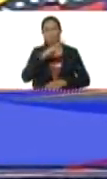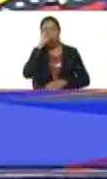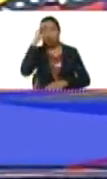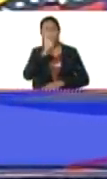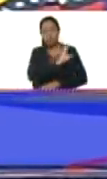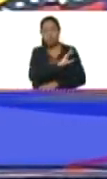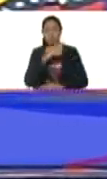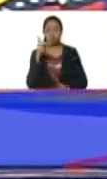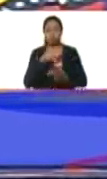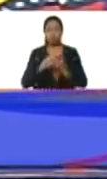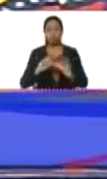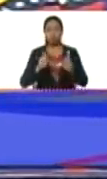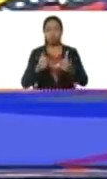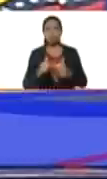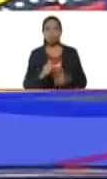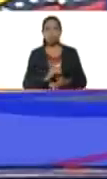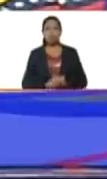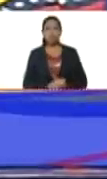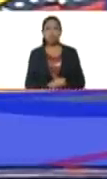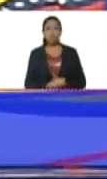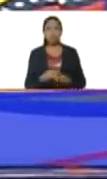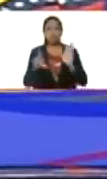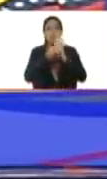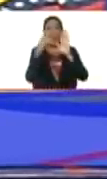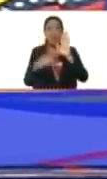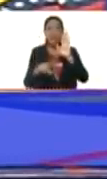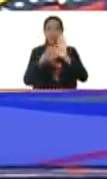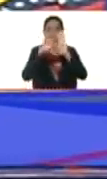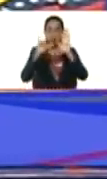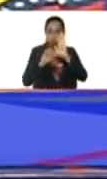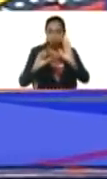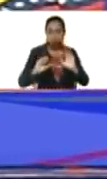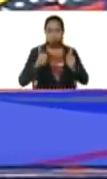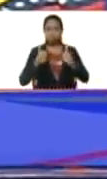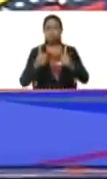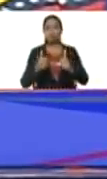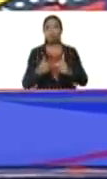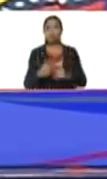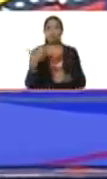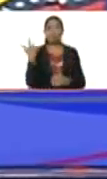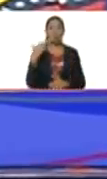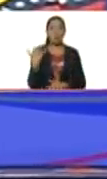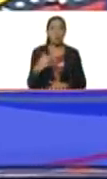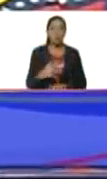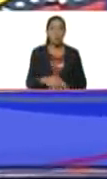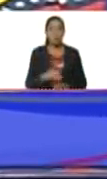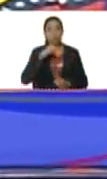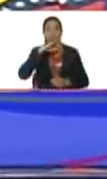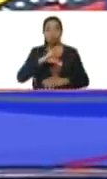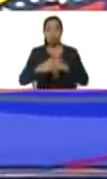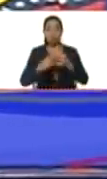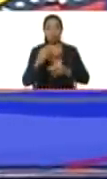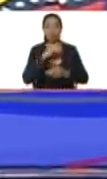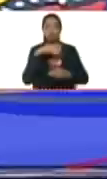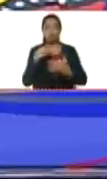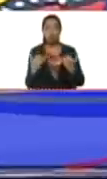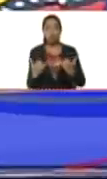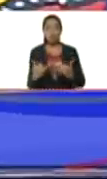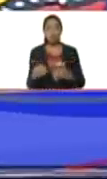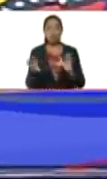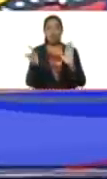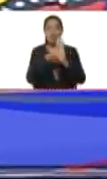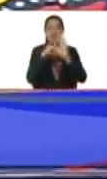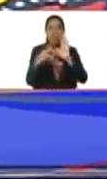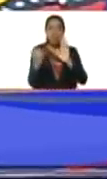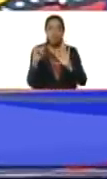Bolivariana, que están estrenando ley constitucional, Naguará. Es historia lo que estamos escribiendo, ley